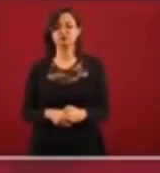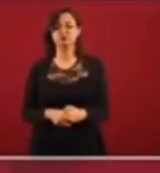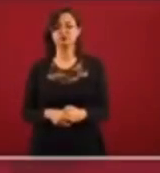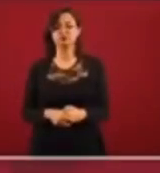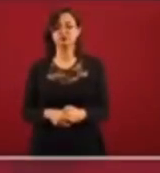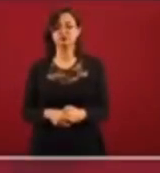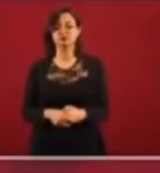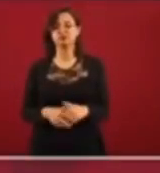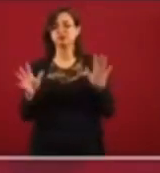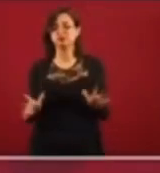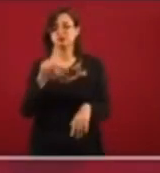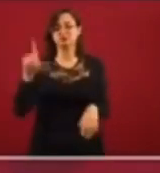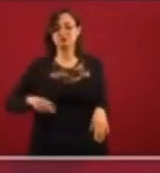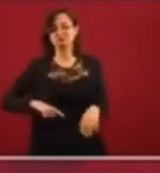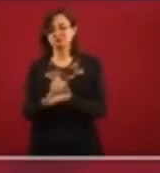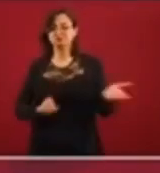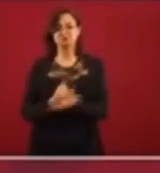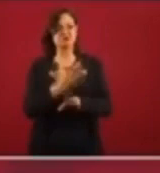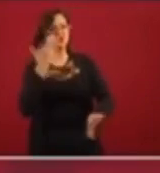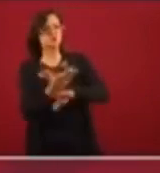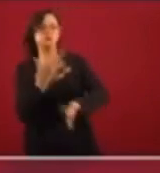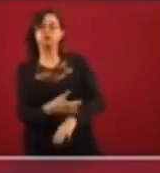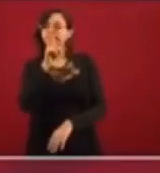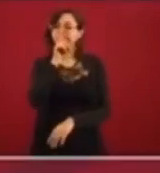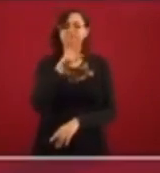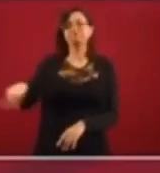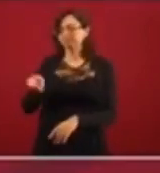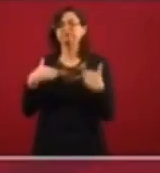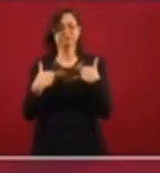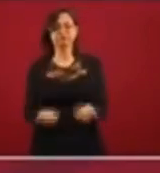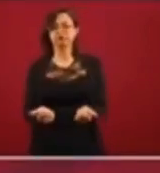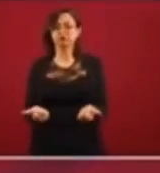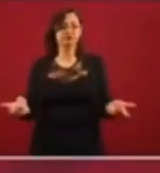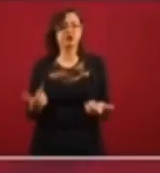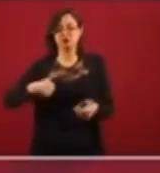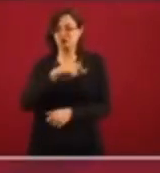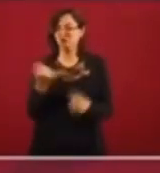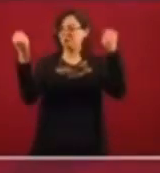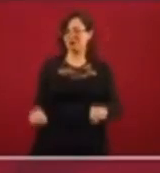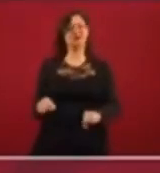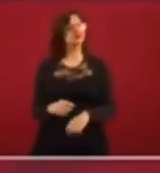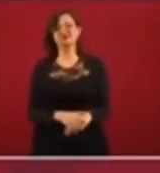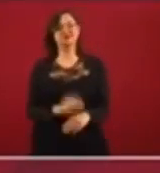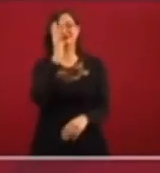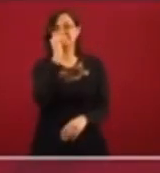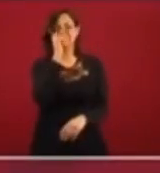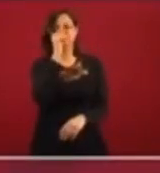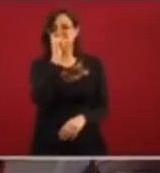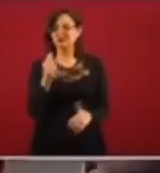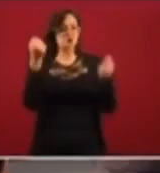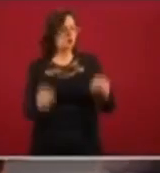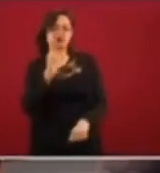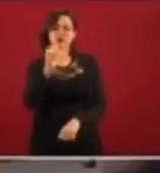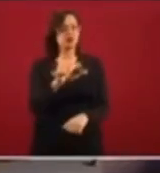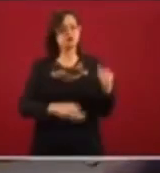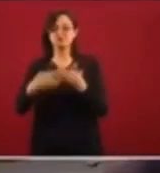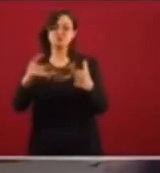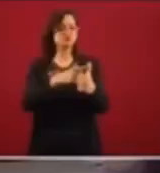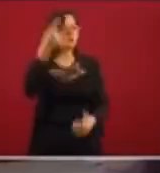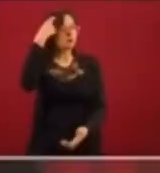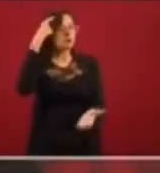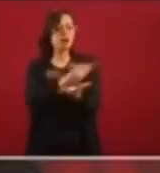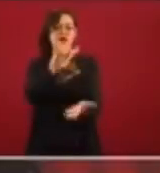de las extensiones de gobierno y teniendo a circunstancias explicamos nosotros podemos imponer nada nada por la fuerza todo por la razón y el derecho